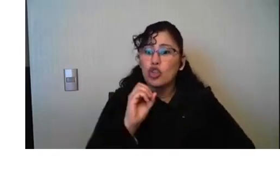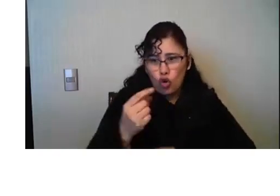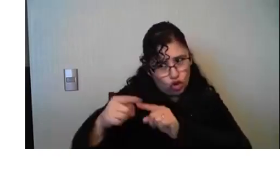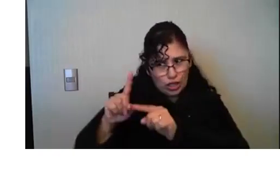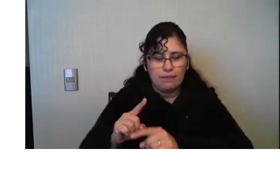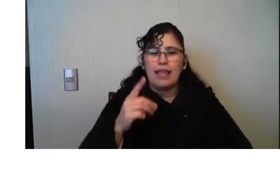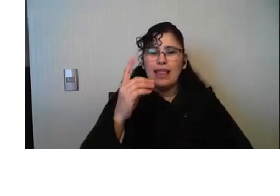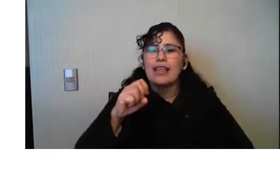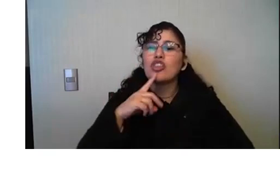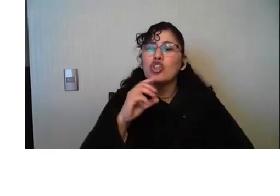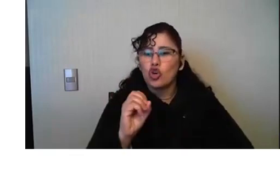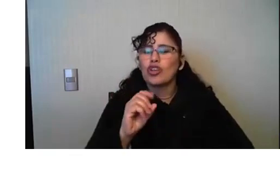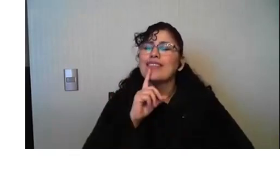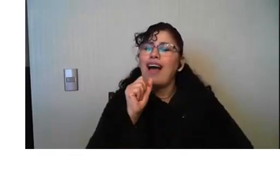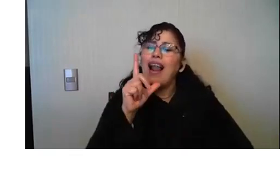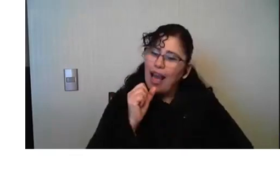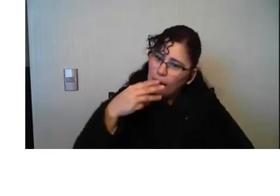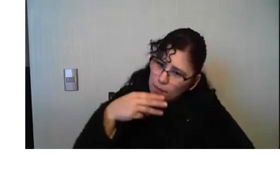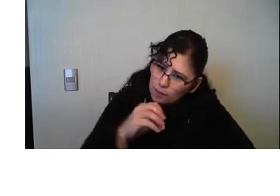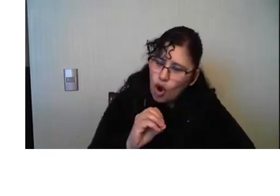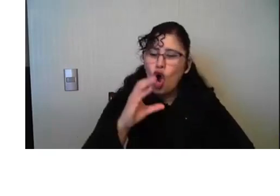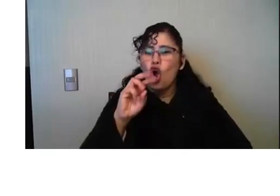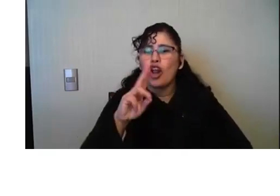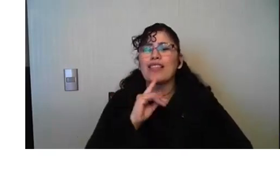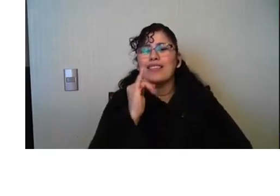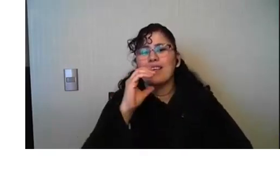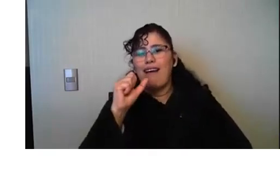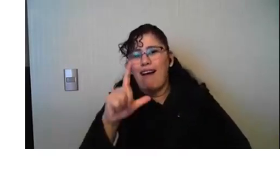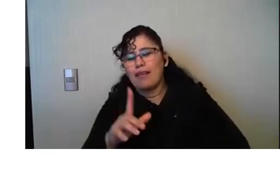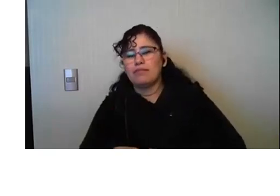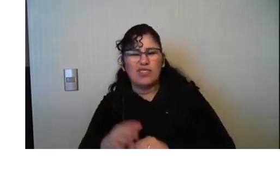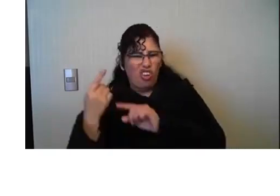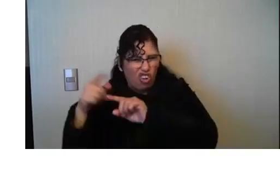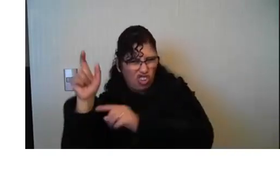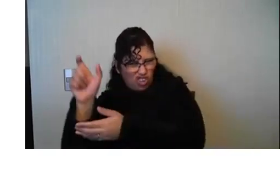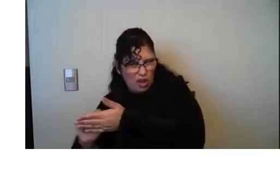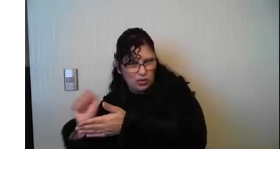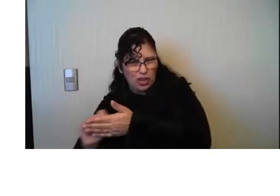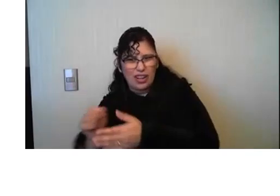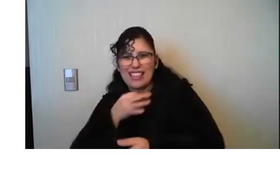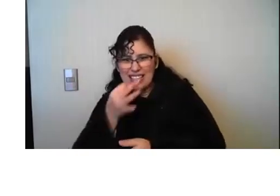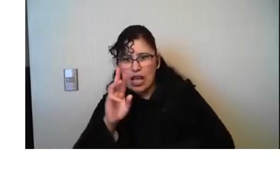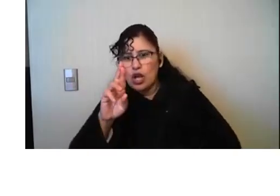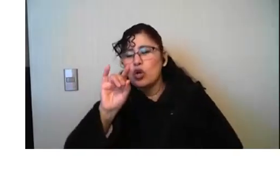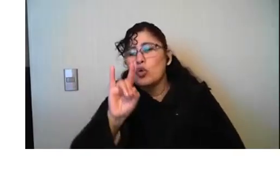dento-tálamo cortical. Algunos autores van a encontrar quizás dento-rubro-tálamo cortical.